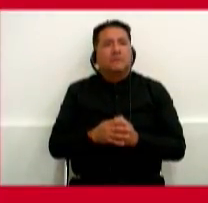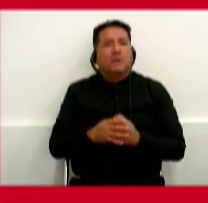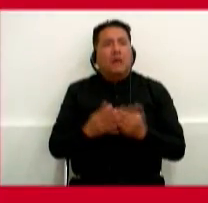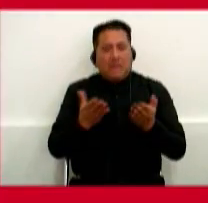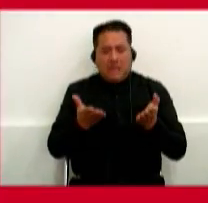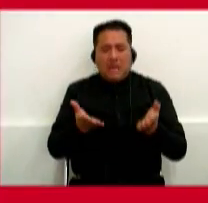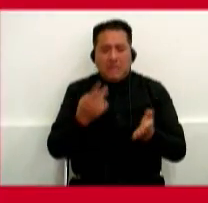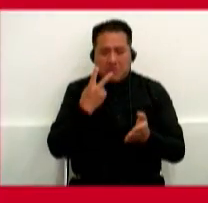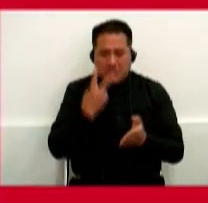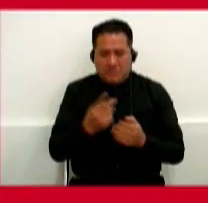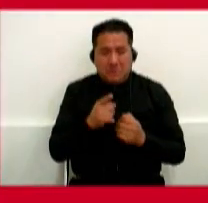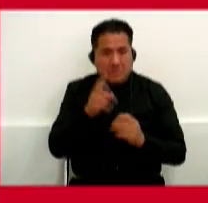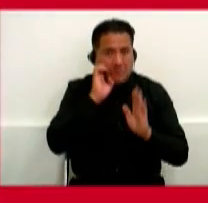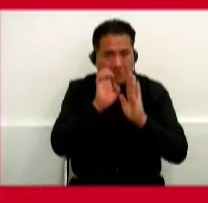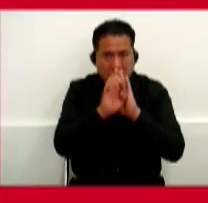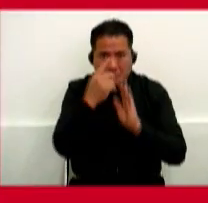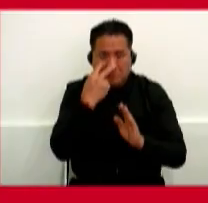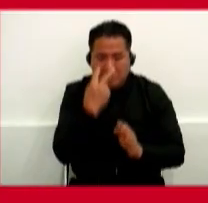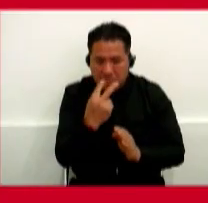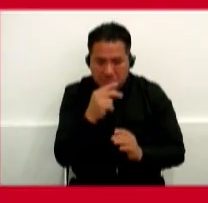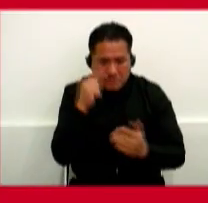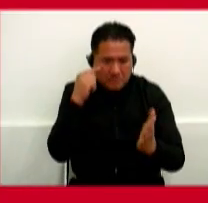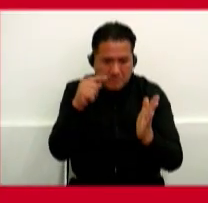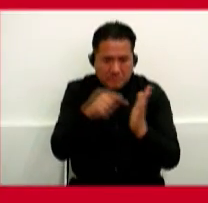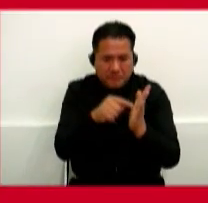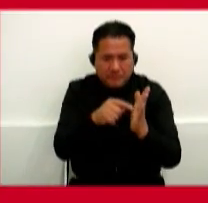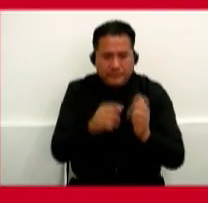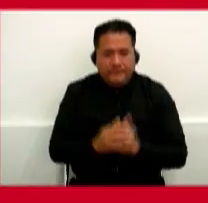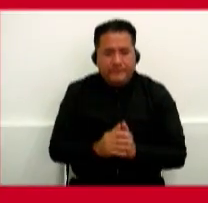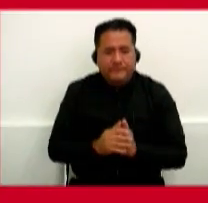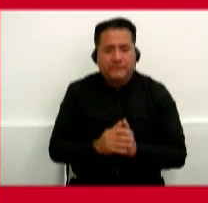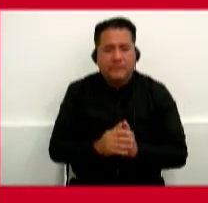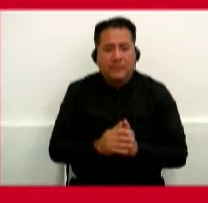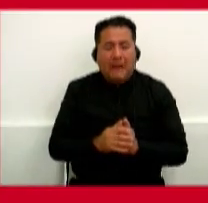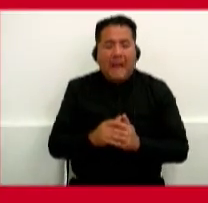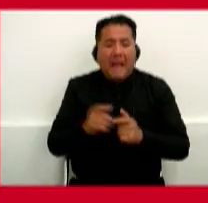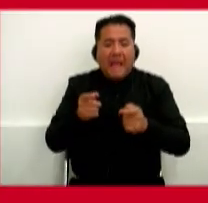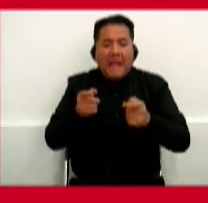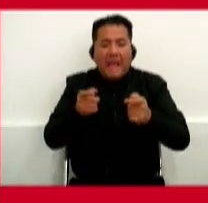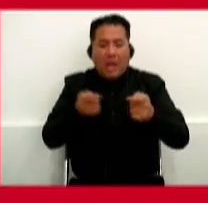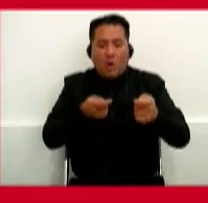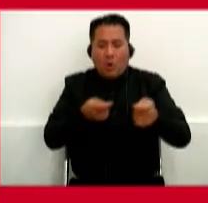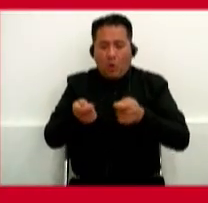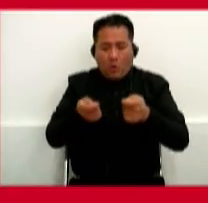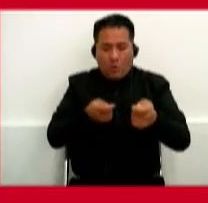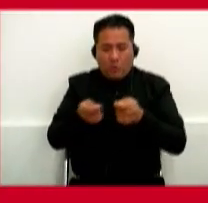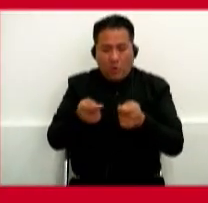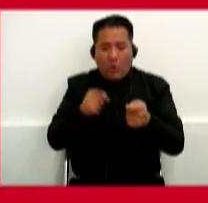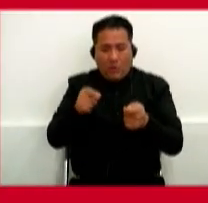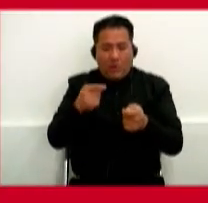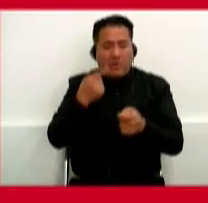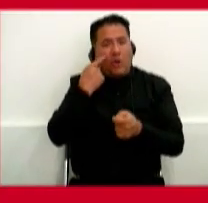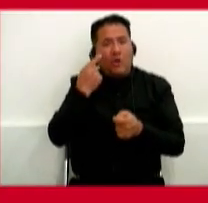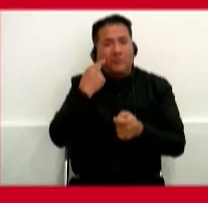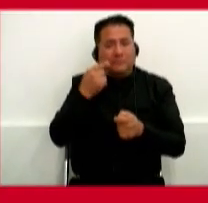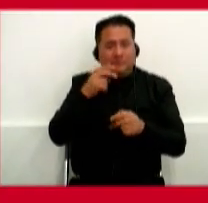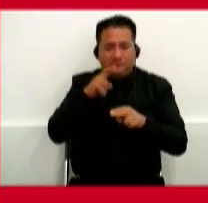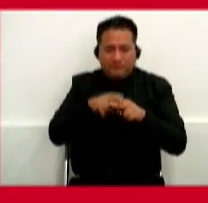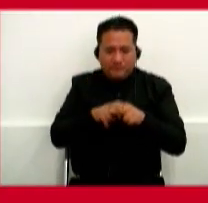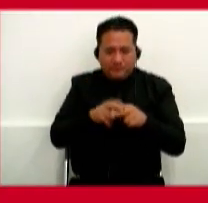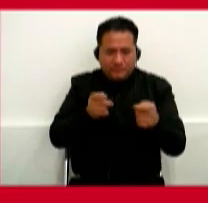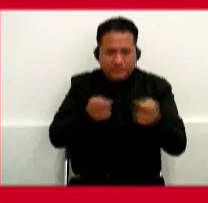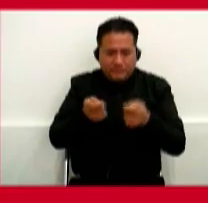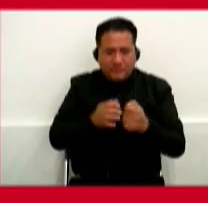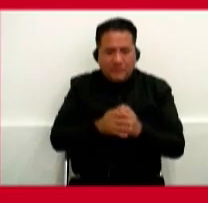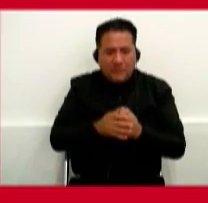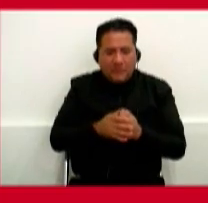ahí, por ejemplo, podemos ver que el control viene cucharada a